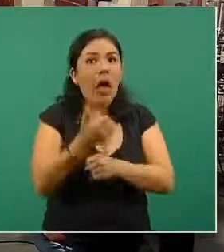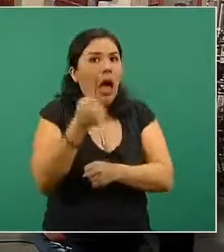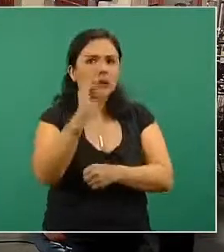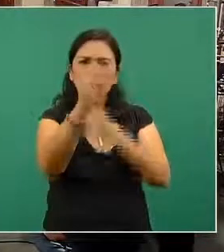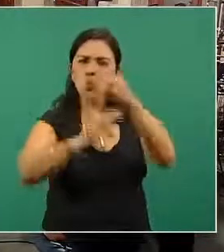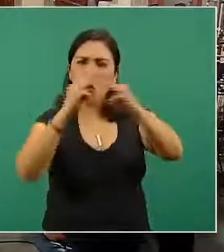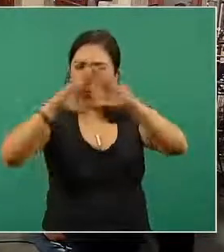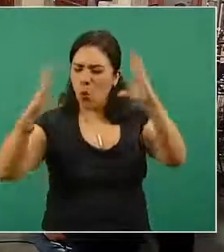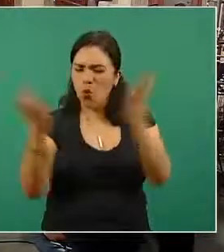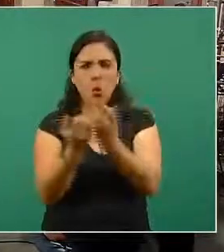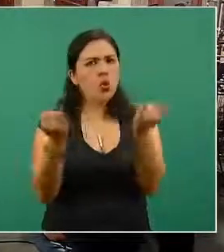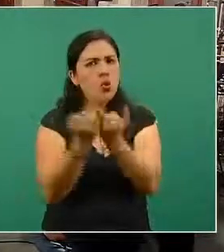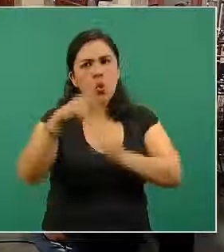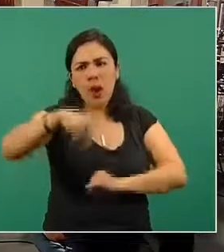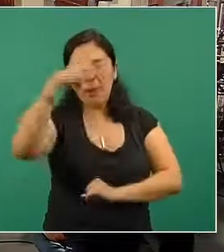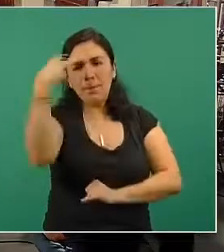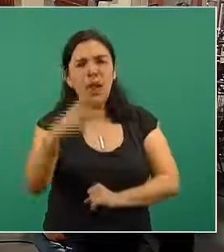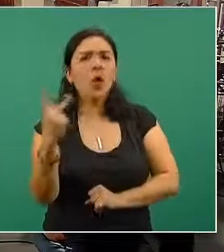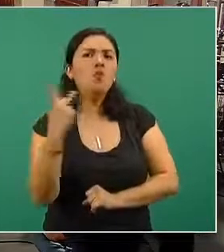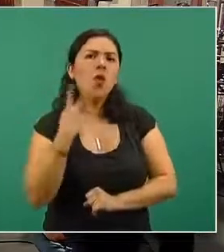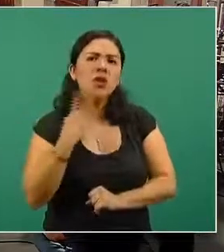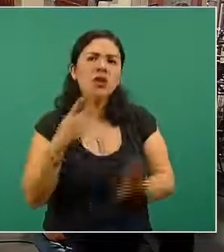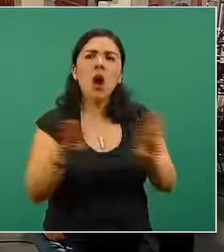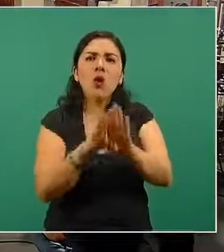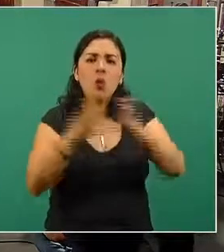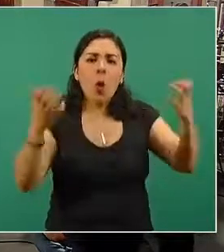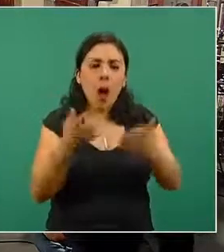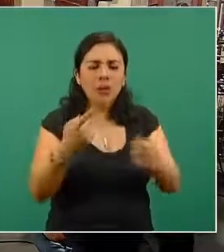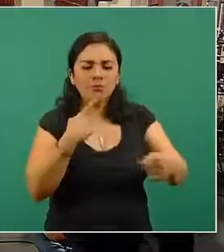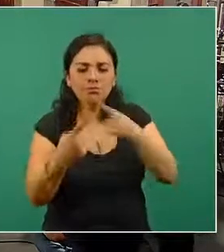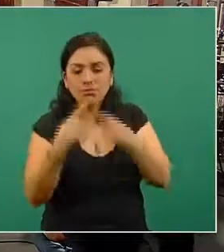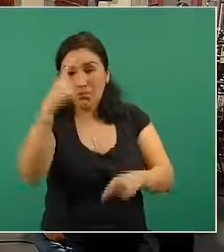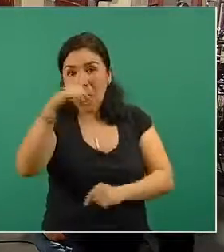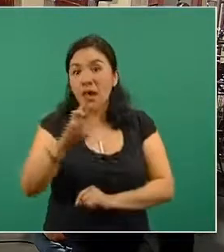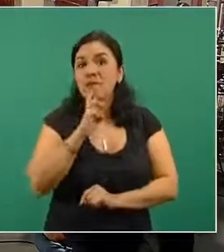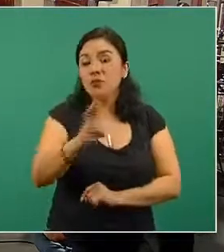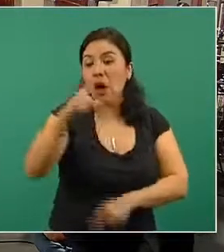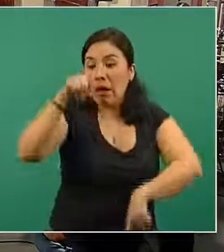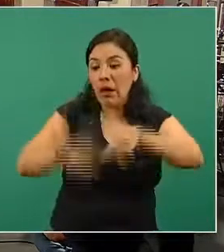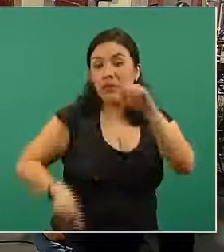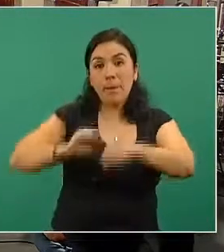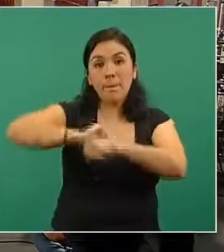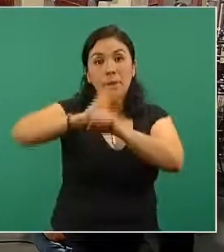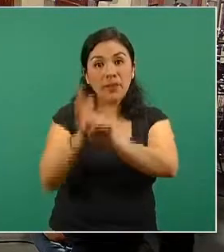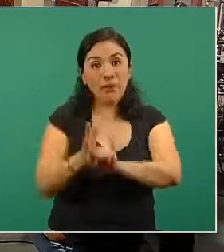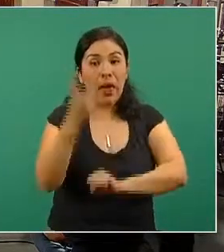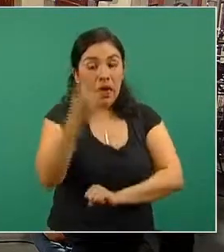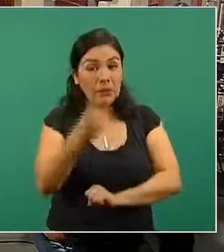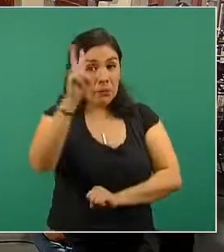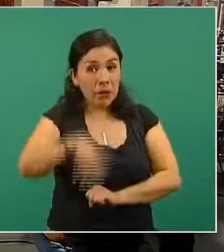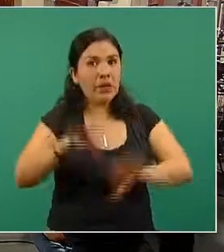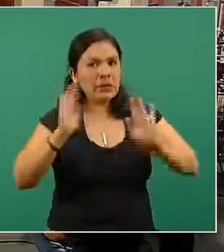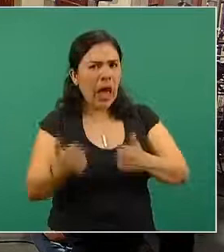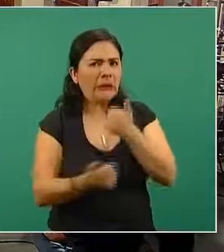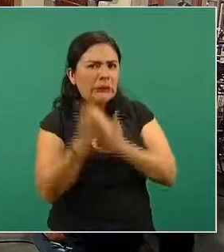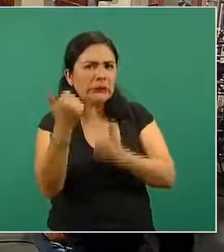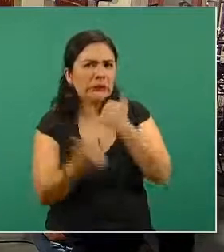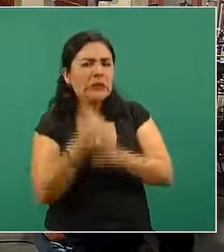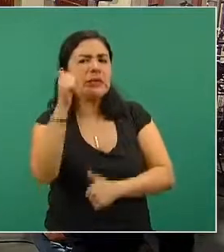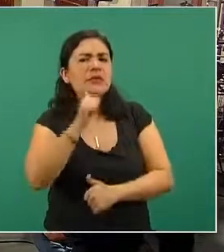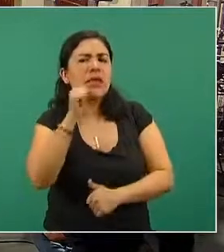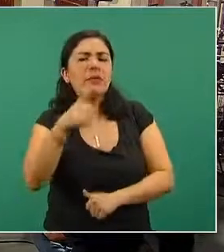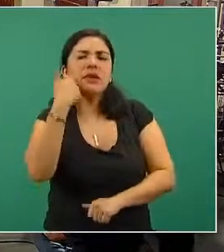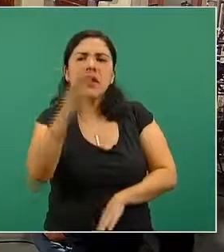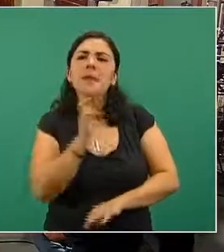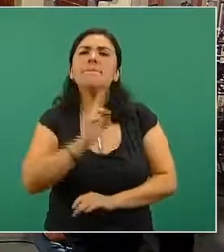y en México las políticas y la respuesta ante la pandemia. Creo que en general se han buscado siempre mejorar